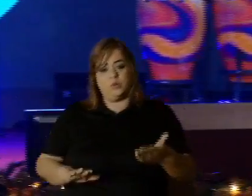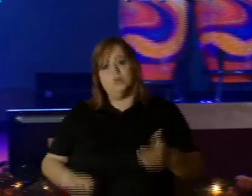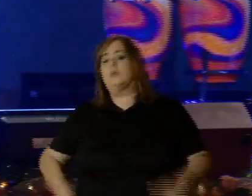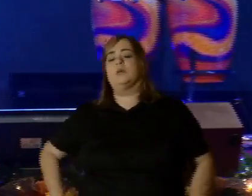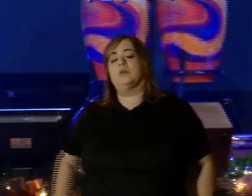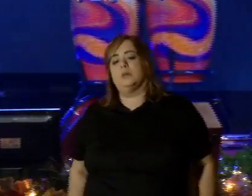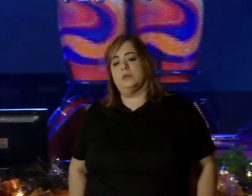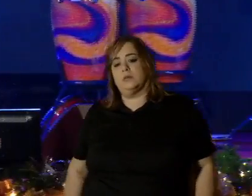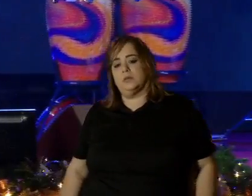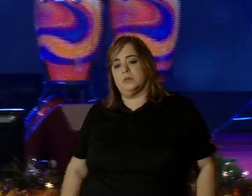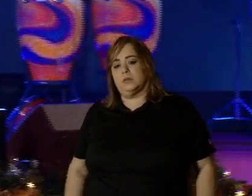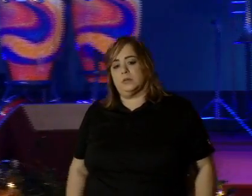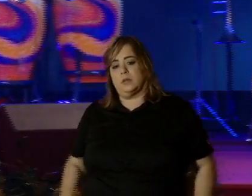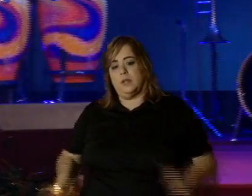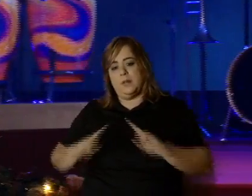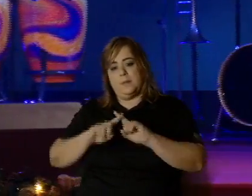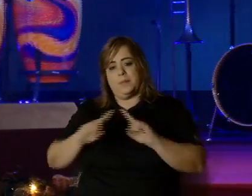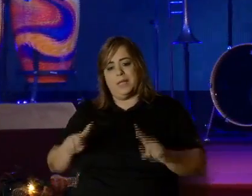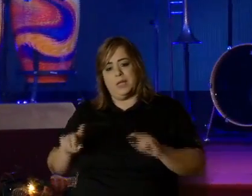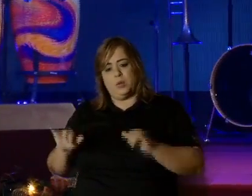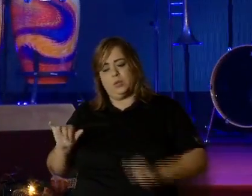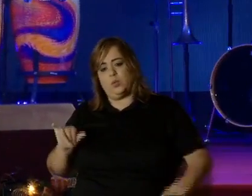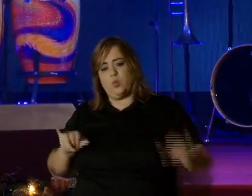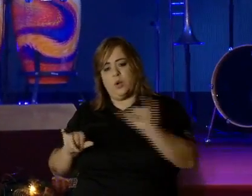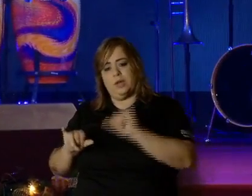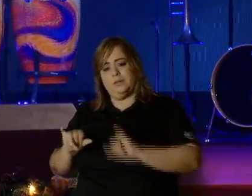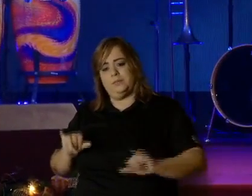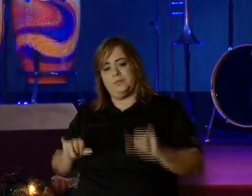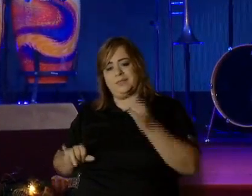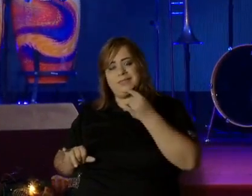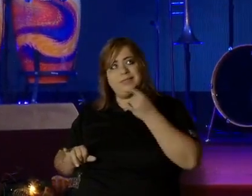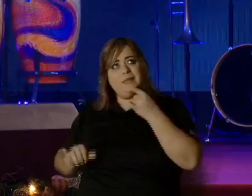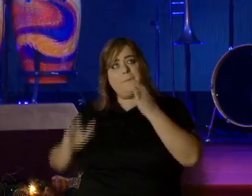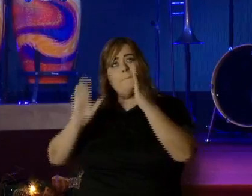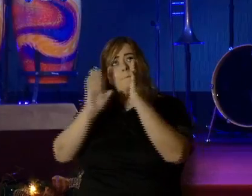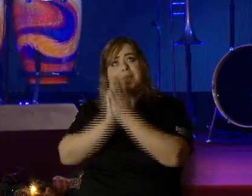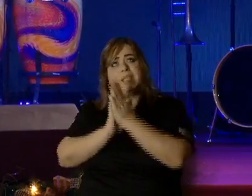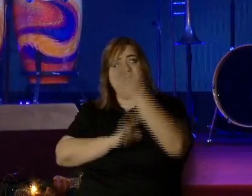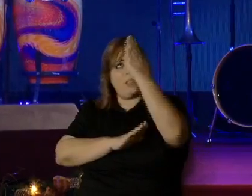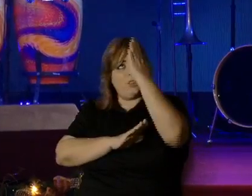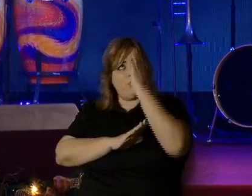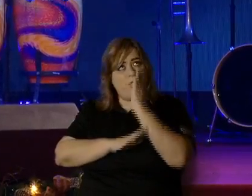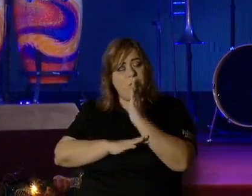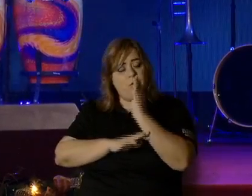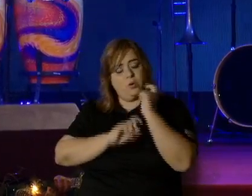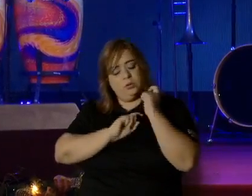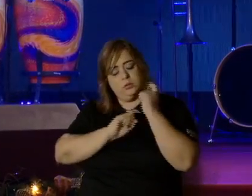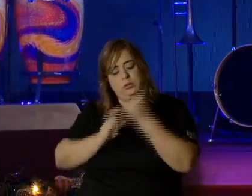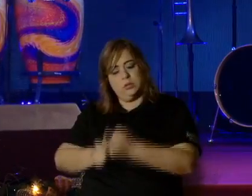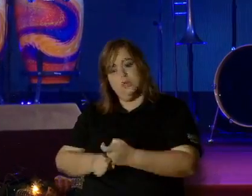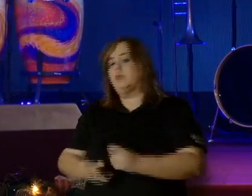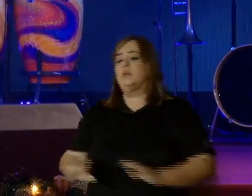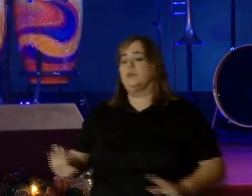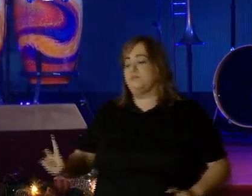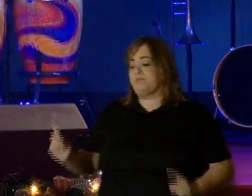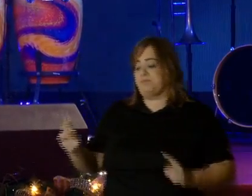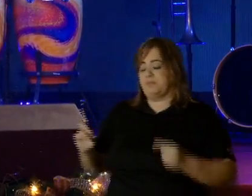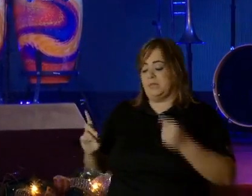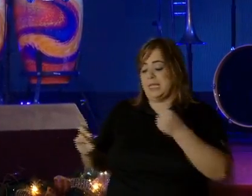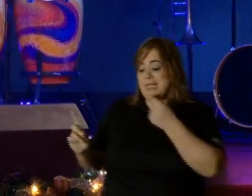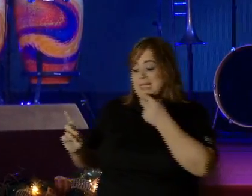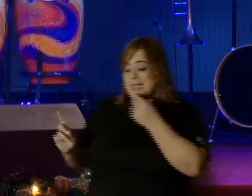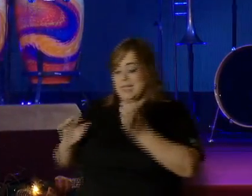un enfermo. Mas también sé ahora que todo lo que pidas a Dios, Dios te lo dará. Sigue. Jesús le dijo, tu